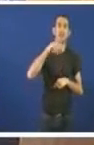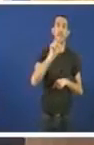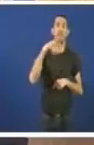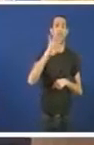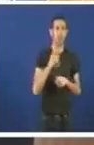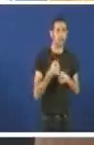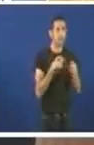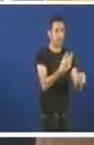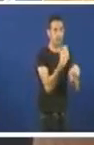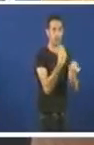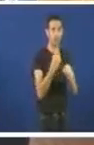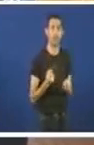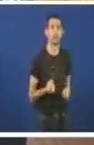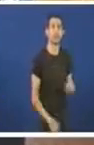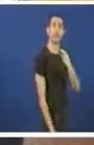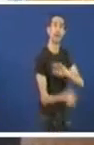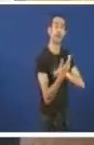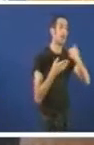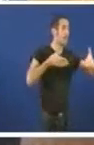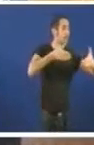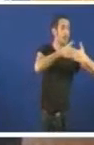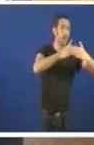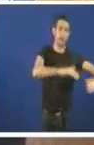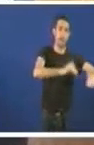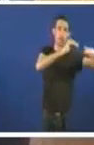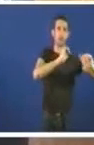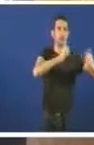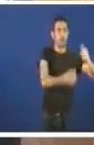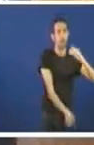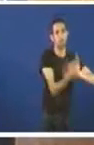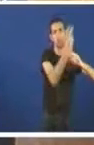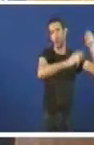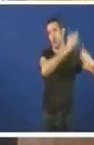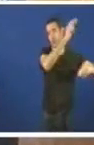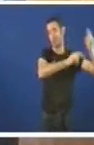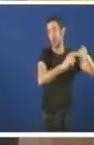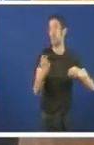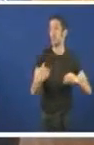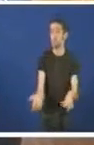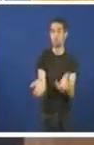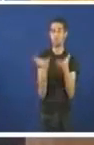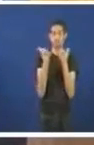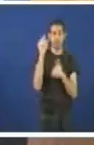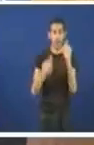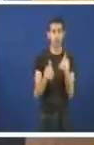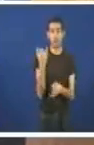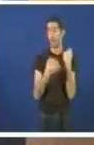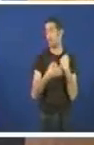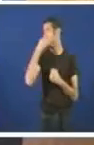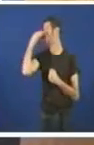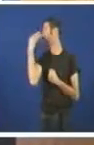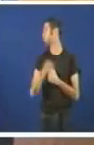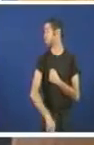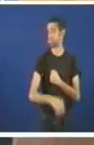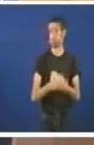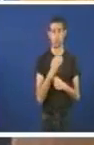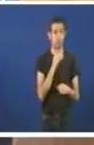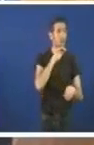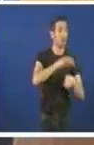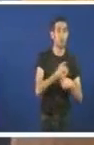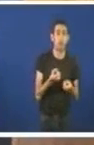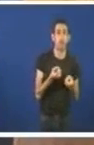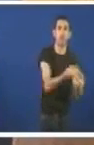encargaríase o dique flotante. Mais gañadas as eleccións, non só incumpriron as súas promesas, sino que o PP vota en contra das